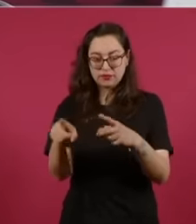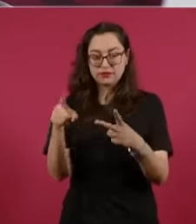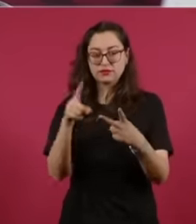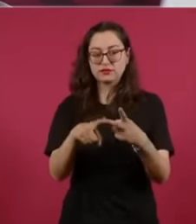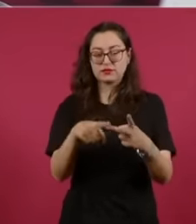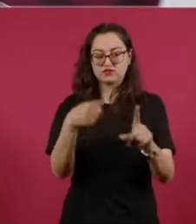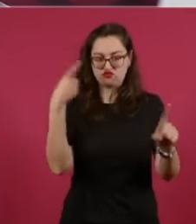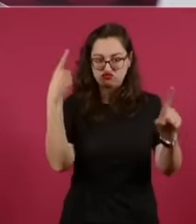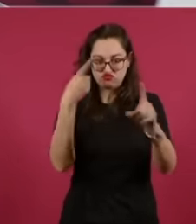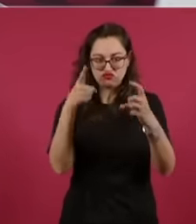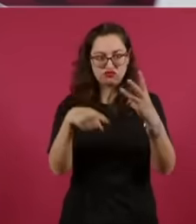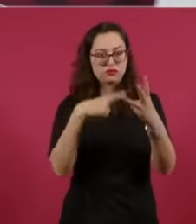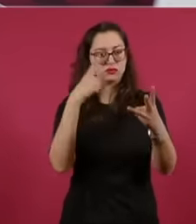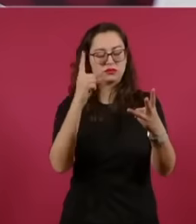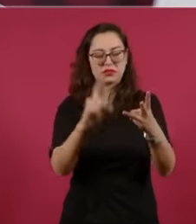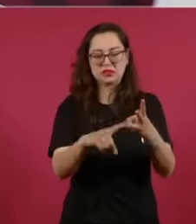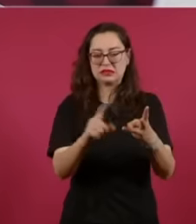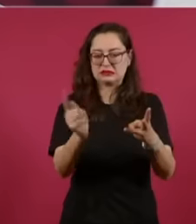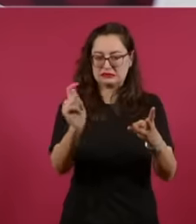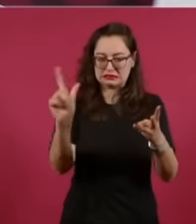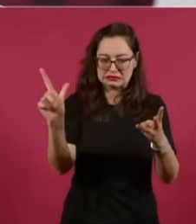profesionalismo.